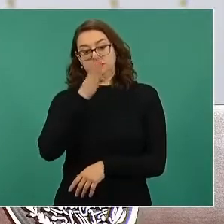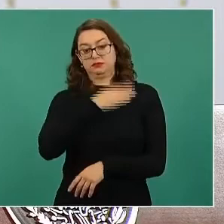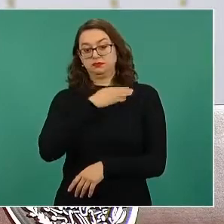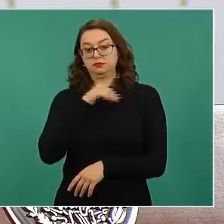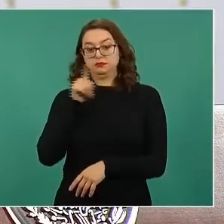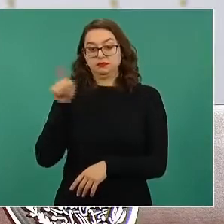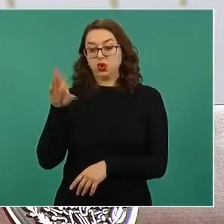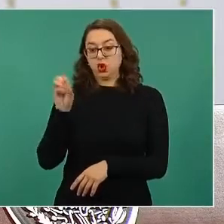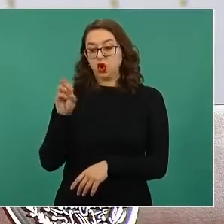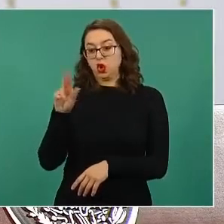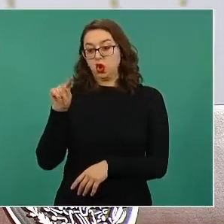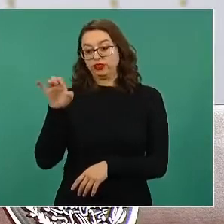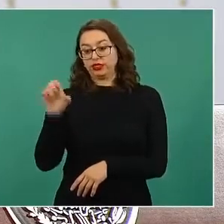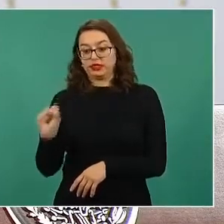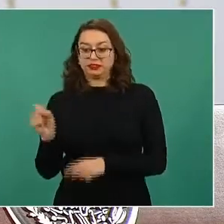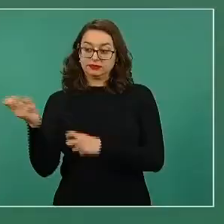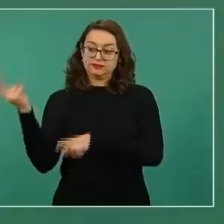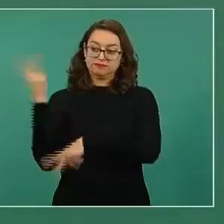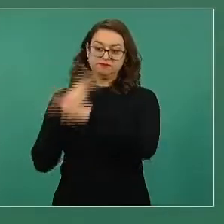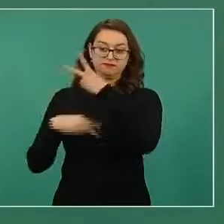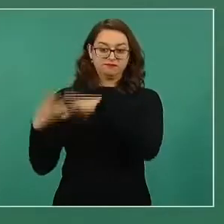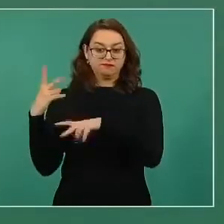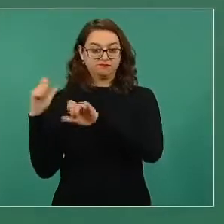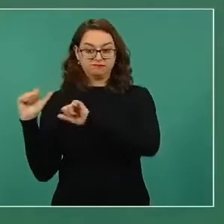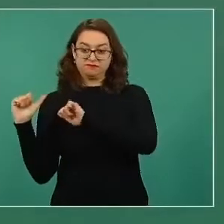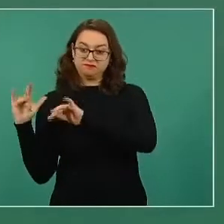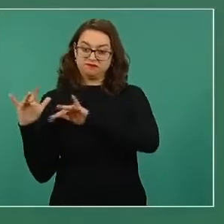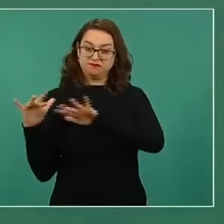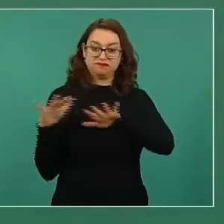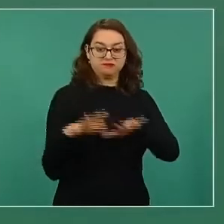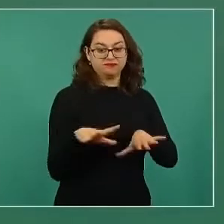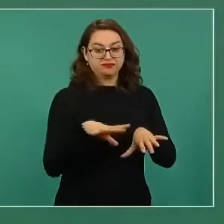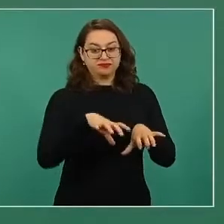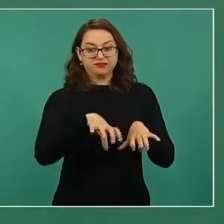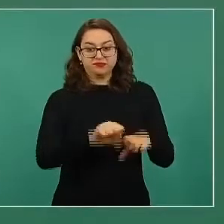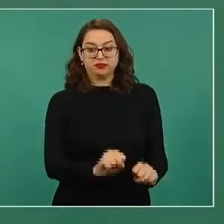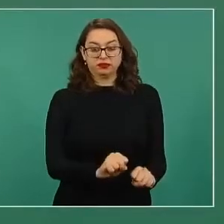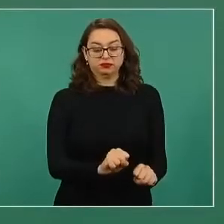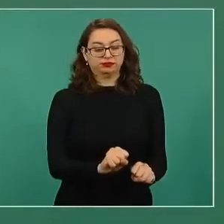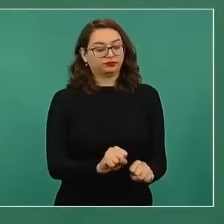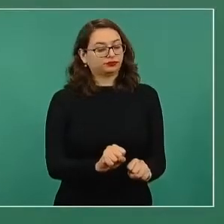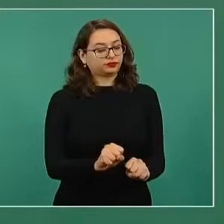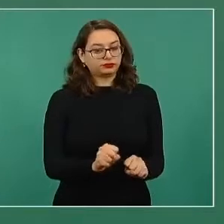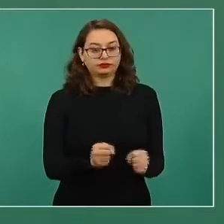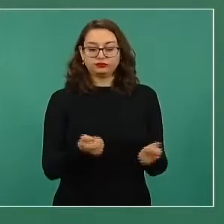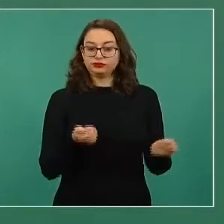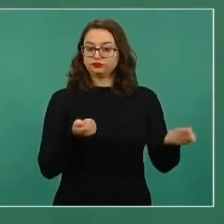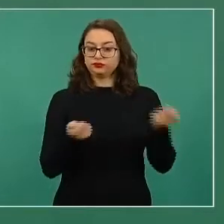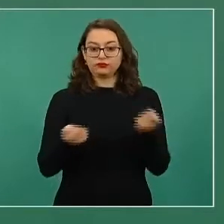Desde que llegaron se quedaron con el tesoro de Moctezuma,